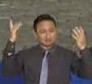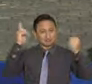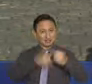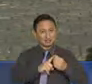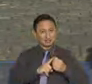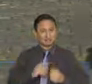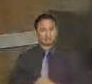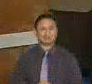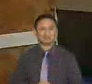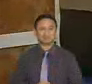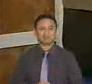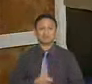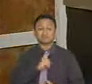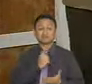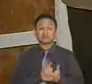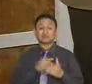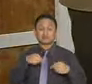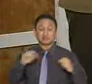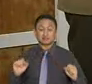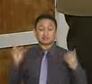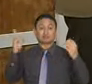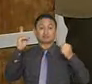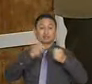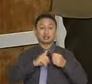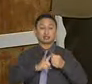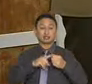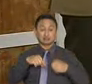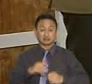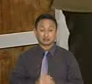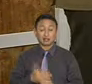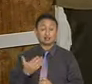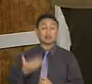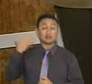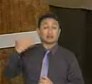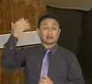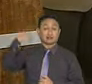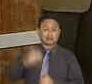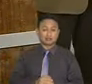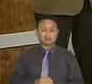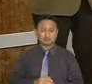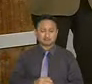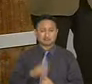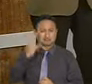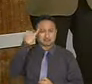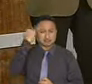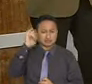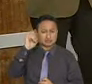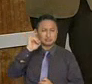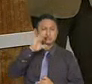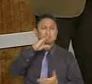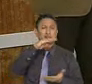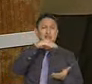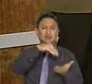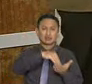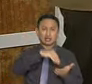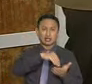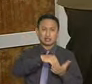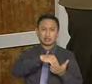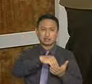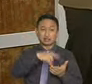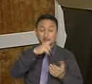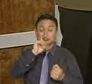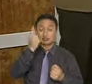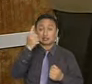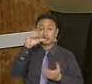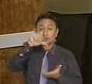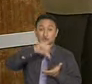quito y que viva quito no solamente Guarda esa historia si no tenemos el centro histórico que hemos hablado la primera ciudad